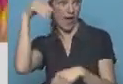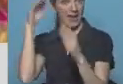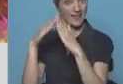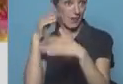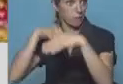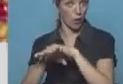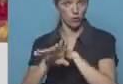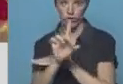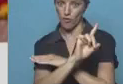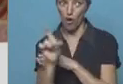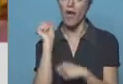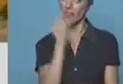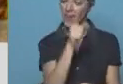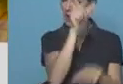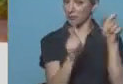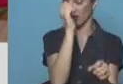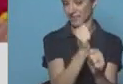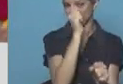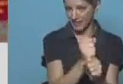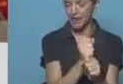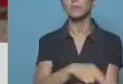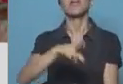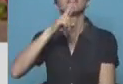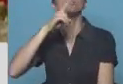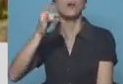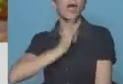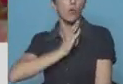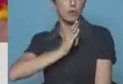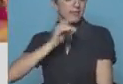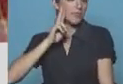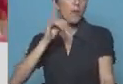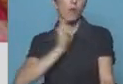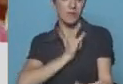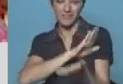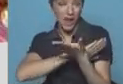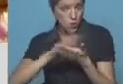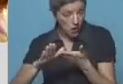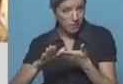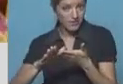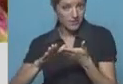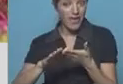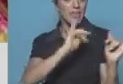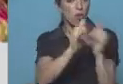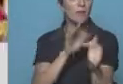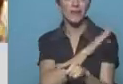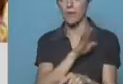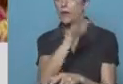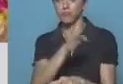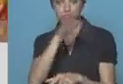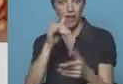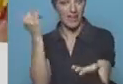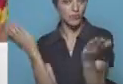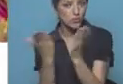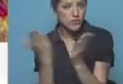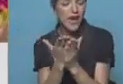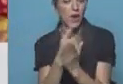tienen los argentinos. Las 19 universidades y todos los chicos que van a estudiar en la primera generación, en sus hogares universitarios,